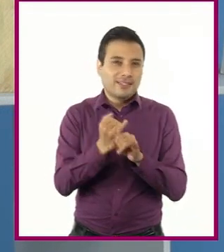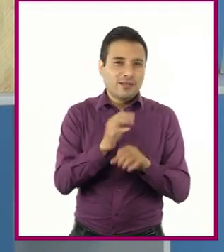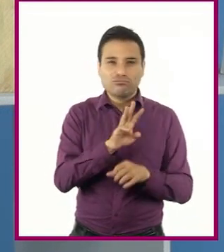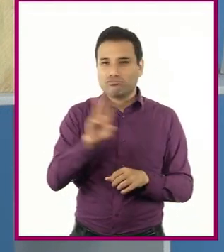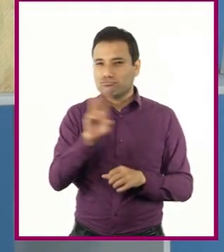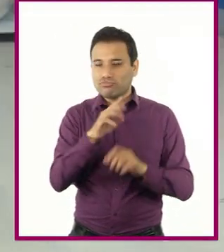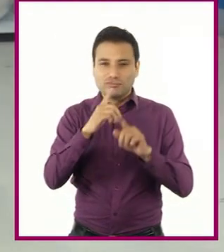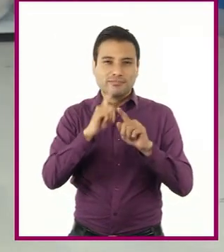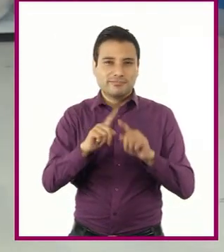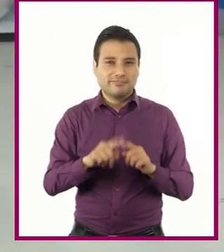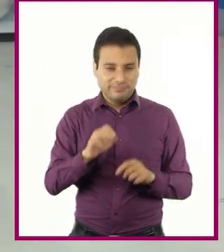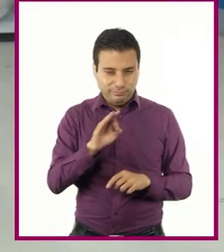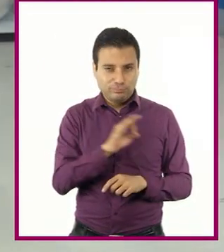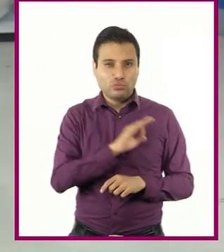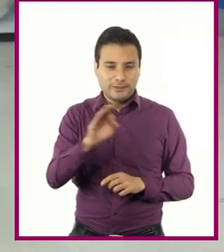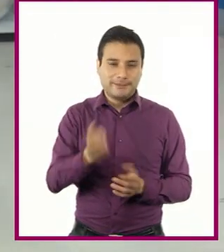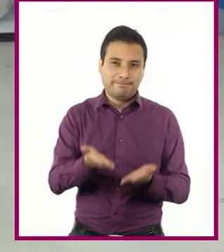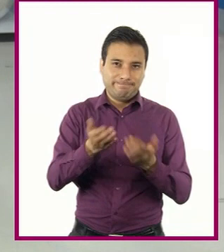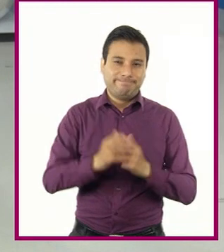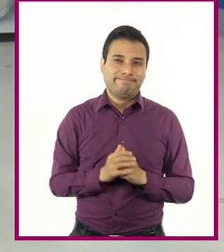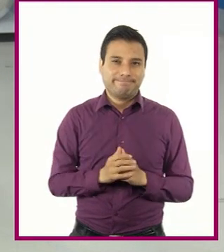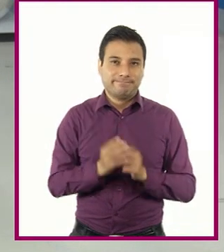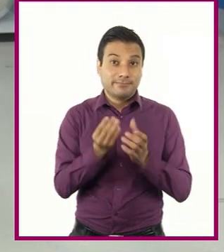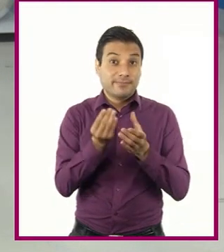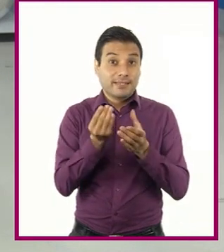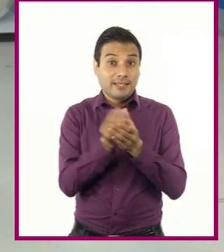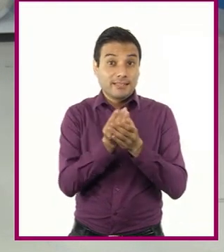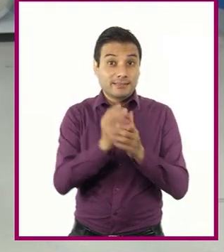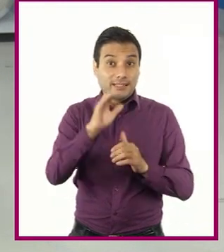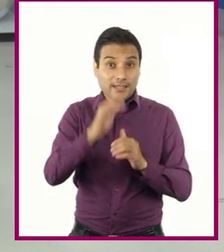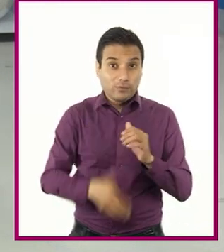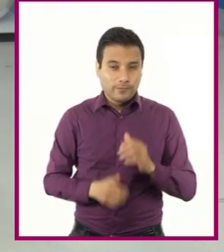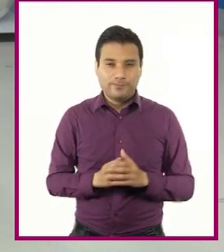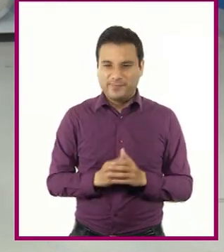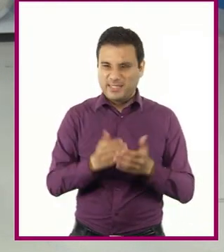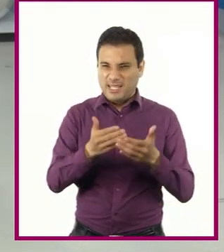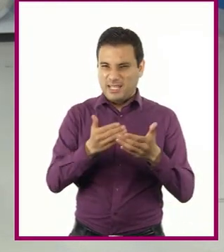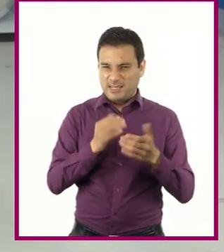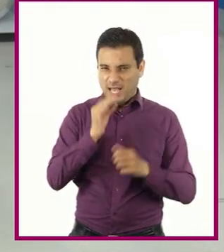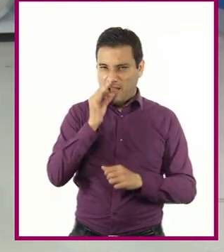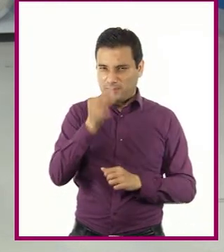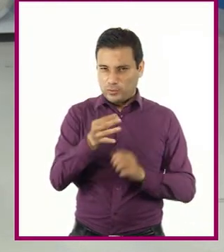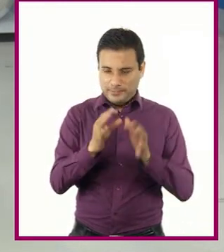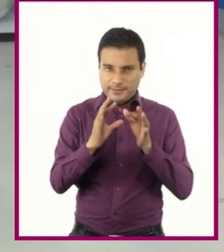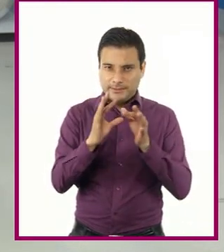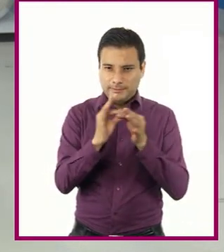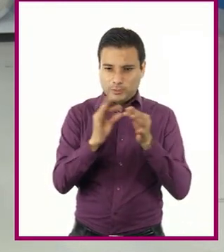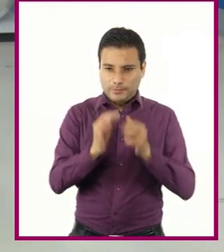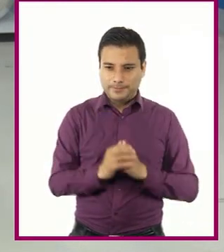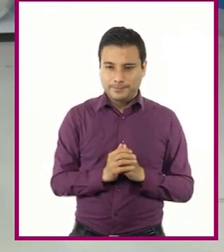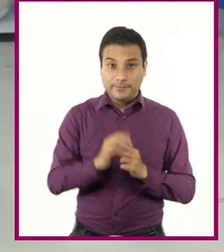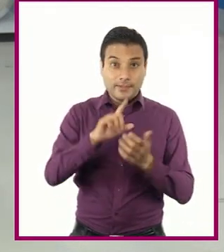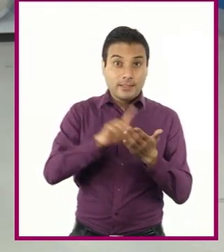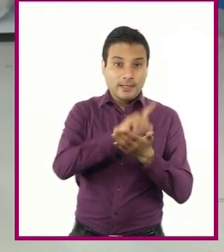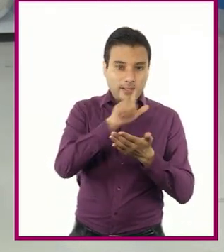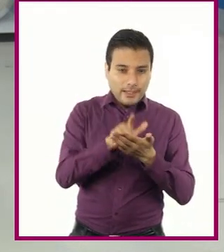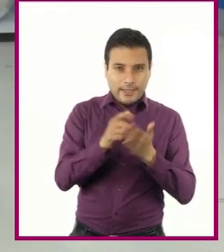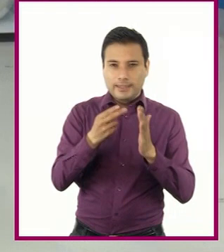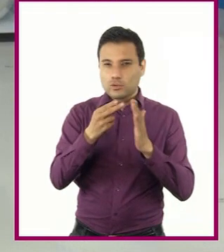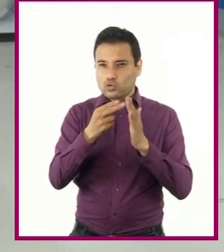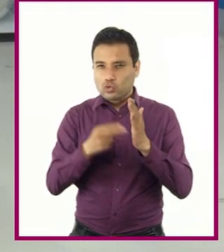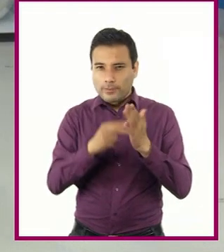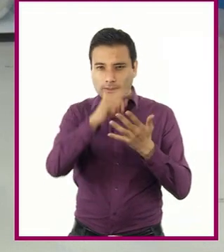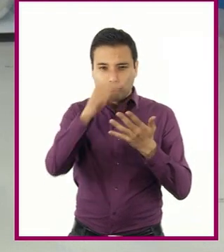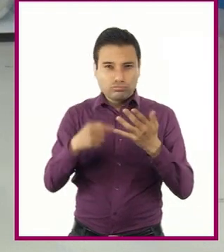de la CONALITEC. Es tiempo de despedirnos, no sin antes recordarles que el cumplimiento de las leyes y normas es fundamental para